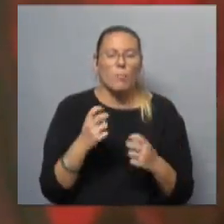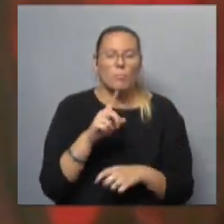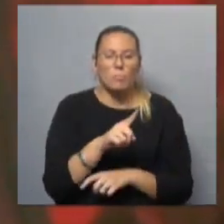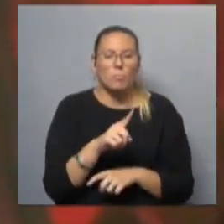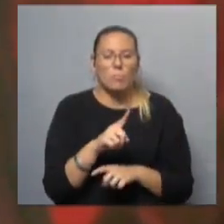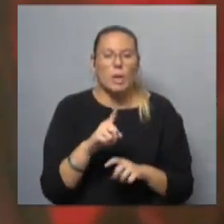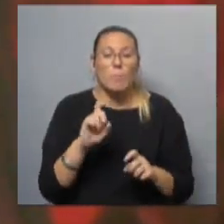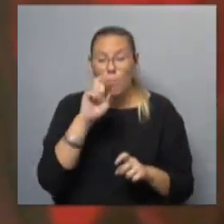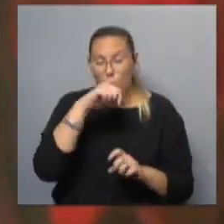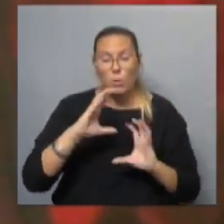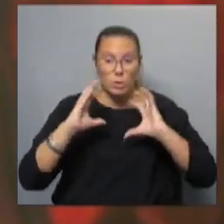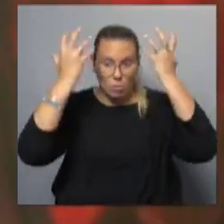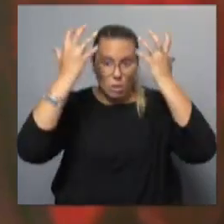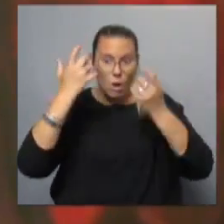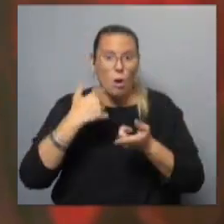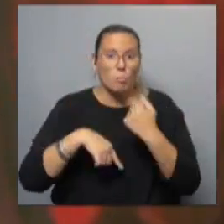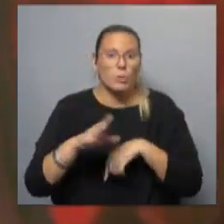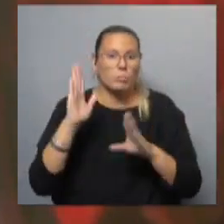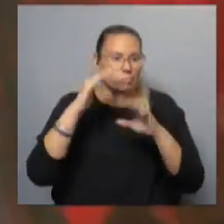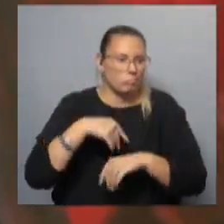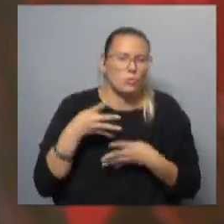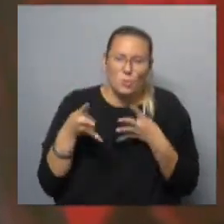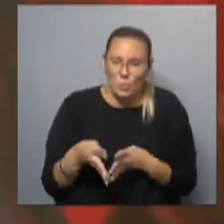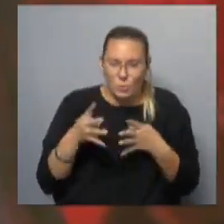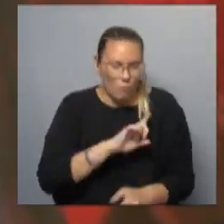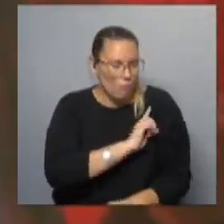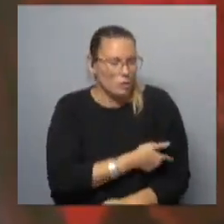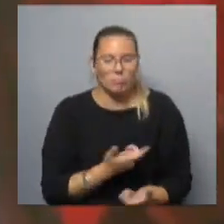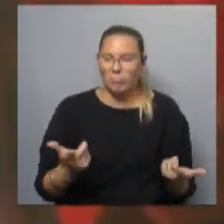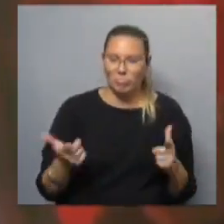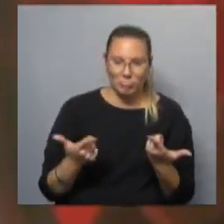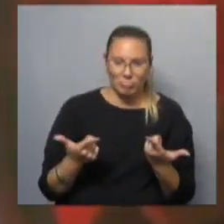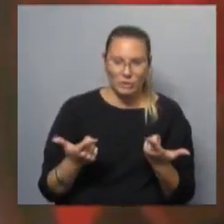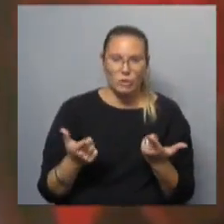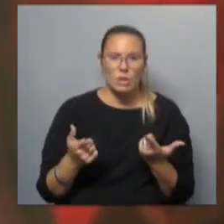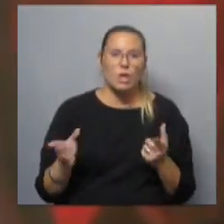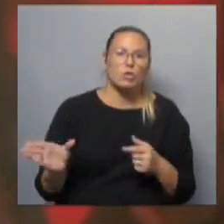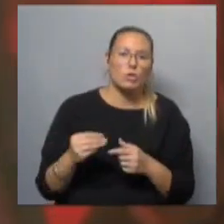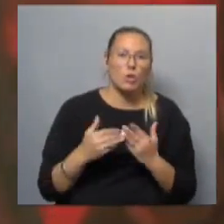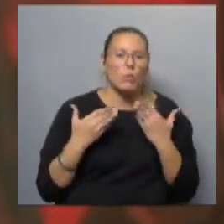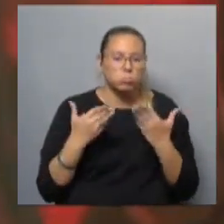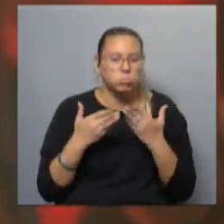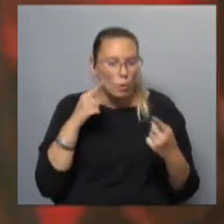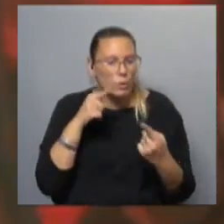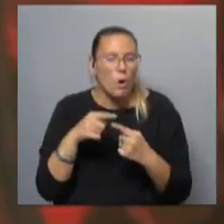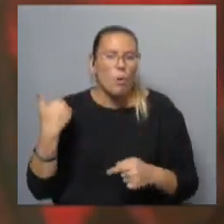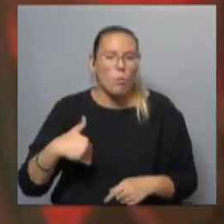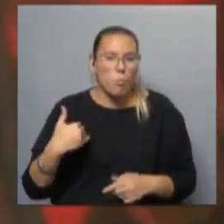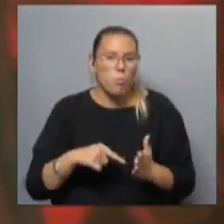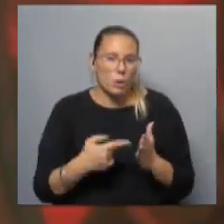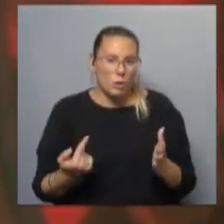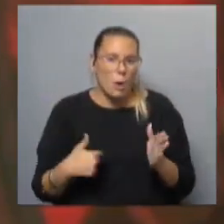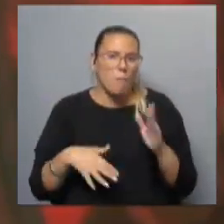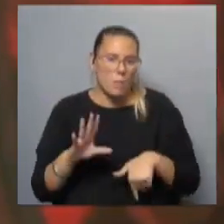revolucionario en Montevideo, pero claro, no tienen capacidad de lucha, no tienen fuerza, entonces al final tienen que embarcarse todos hacia Buenos Aires. Todos los que tenían